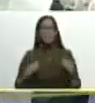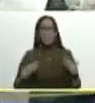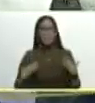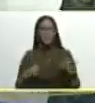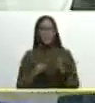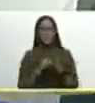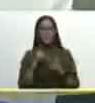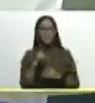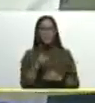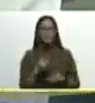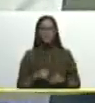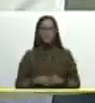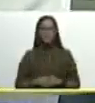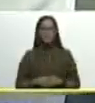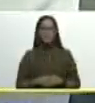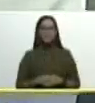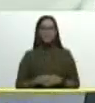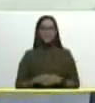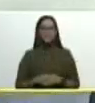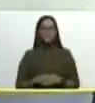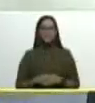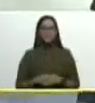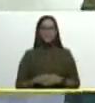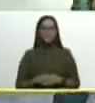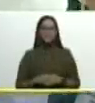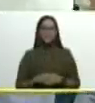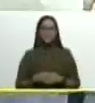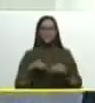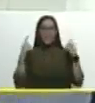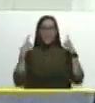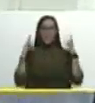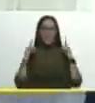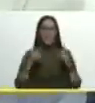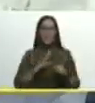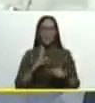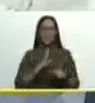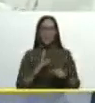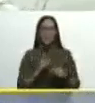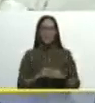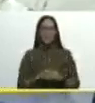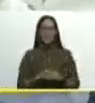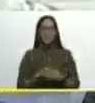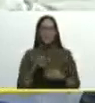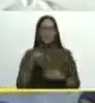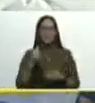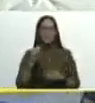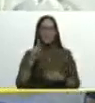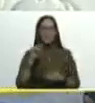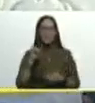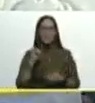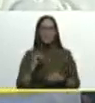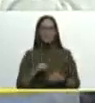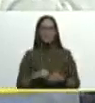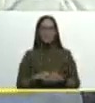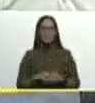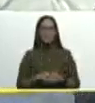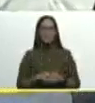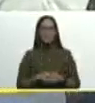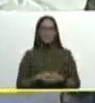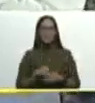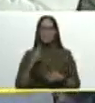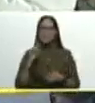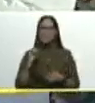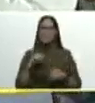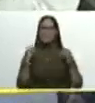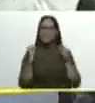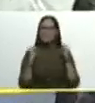eres tú, Lilia? De aquí de Macuto, de La Guaira. De Macuto, estás en tu zona. ¿Y Gary? De aquí de La Guaira. Pero ese Rangel viene de los